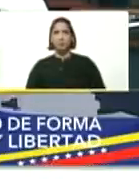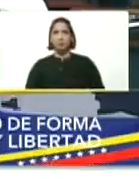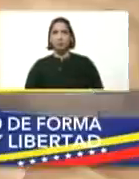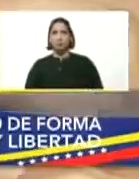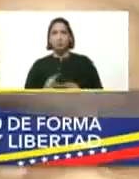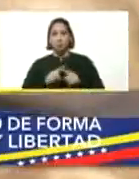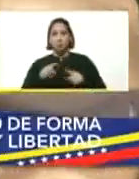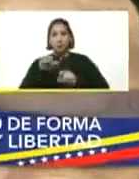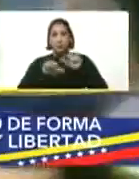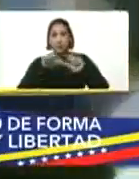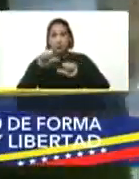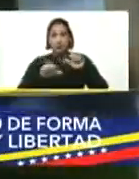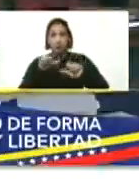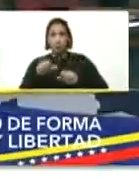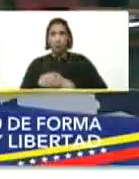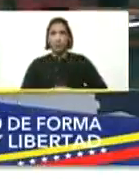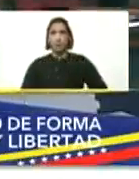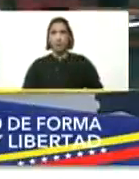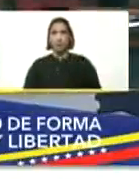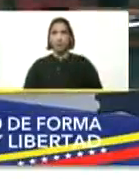para los siglos de los siglos.